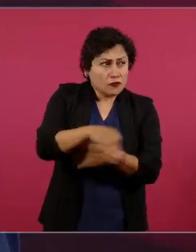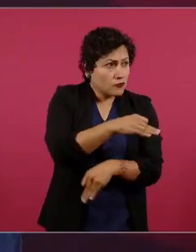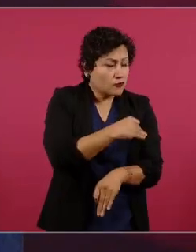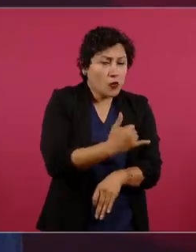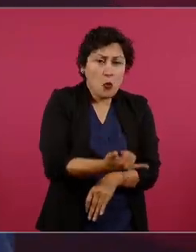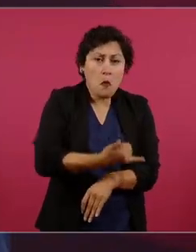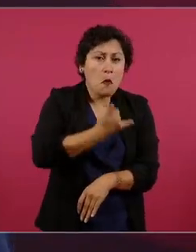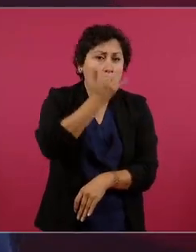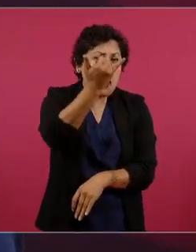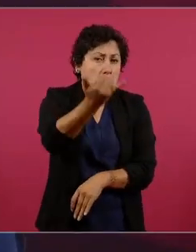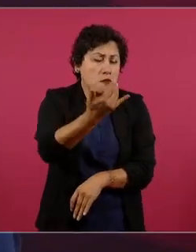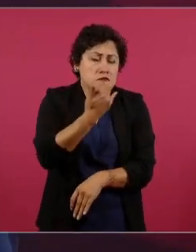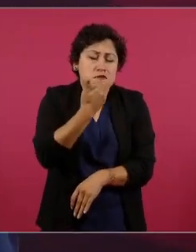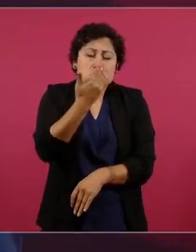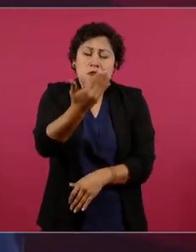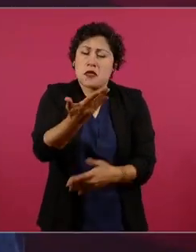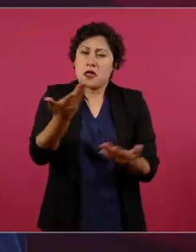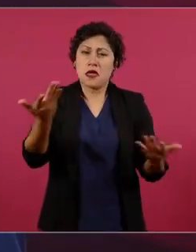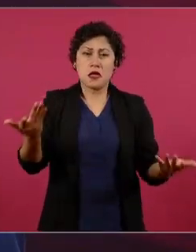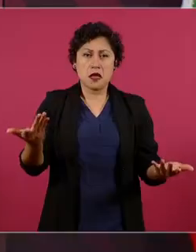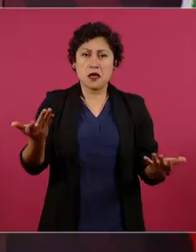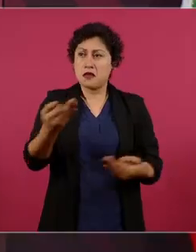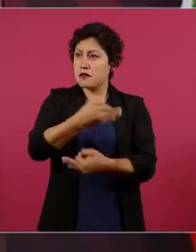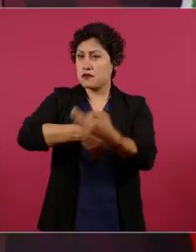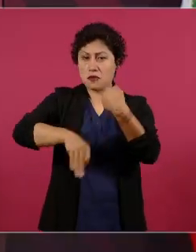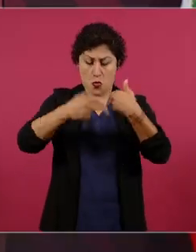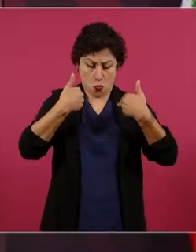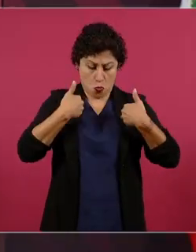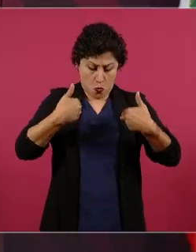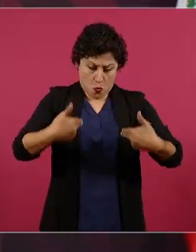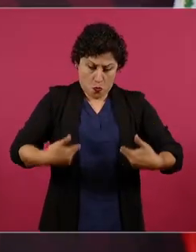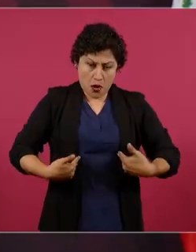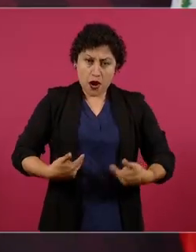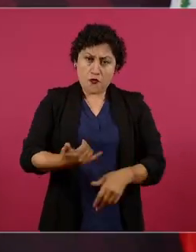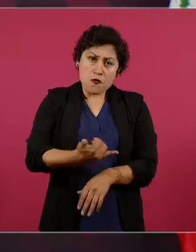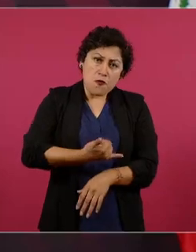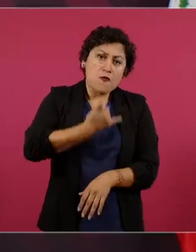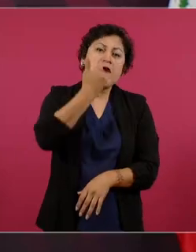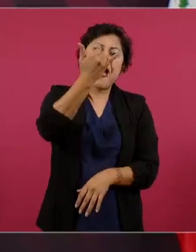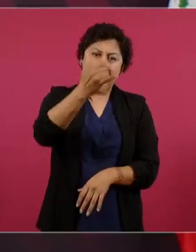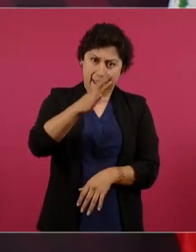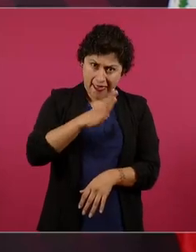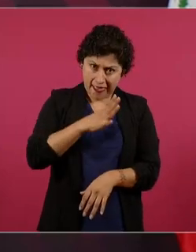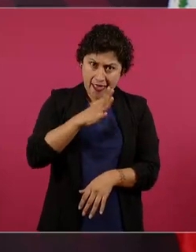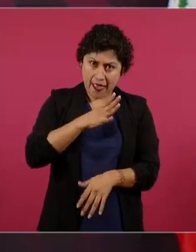somos seres humanos, solamente el Creador es perfecto.